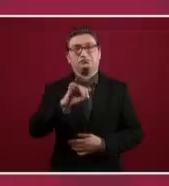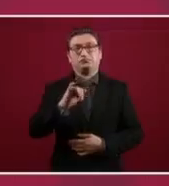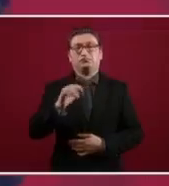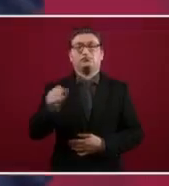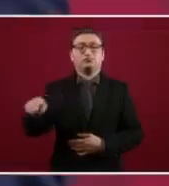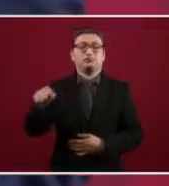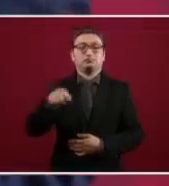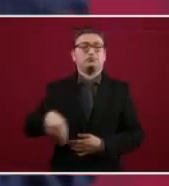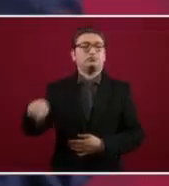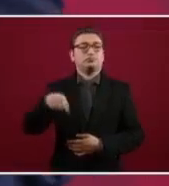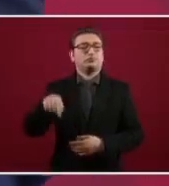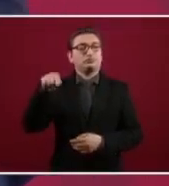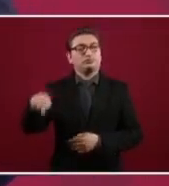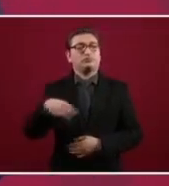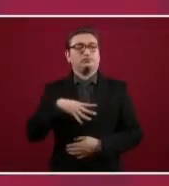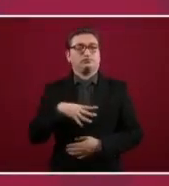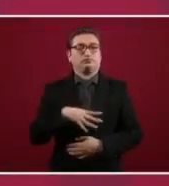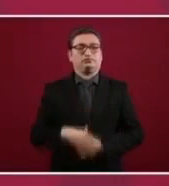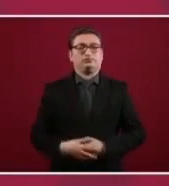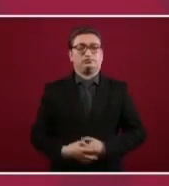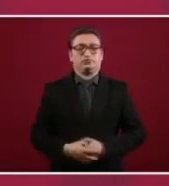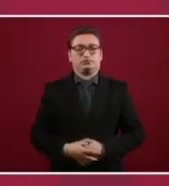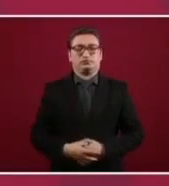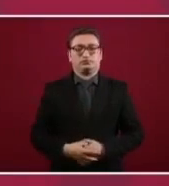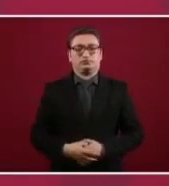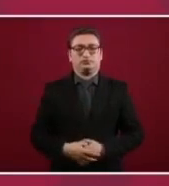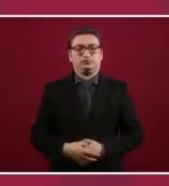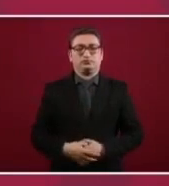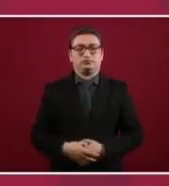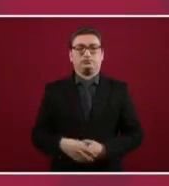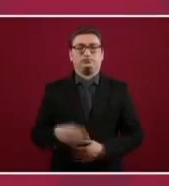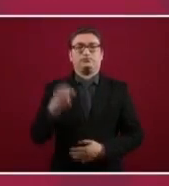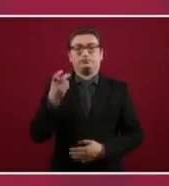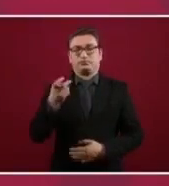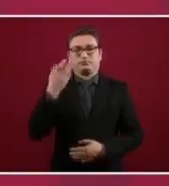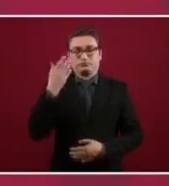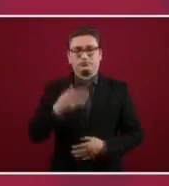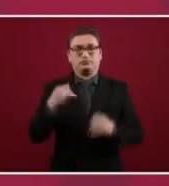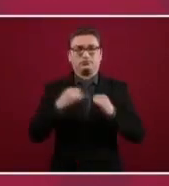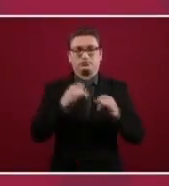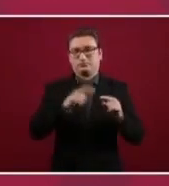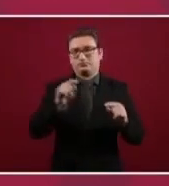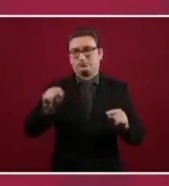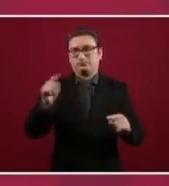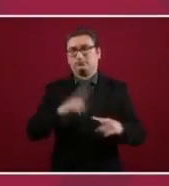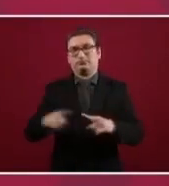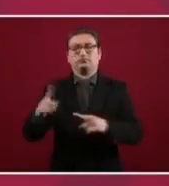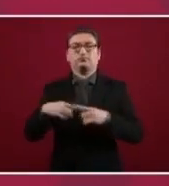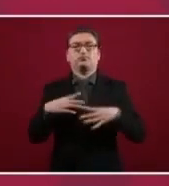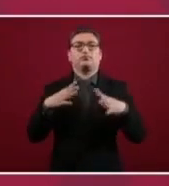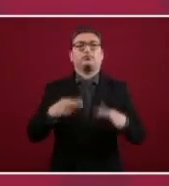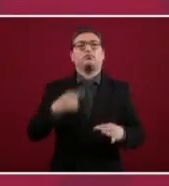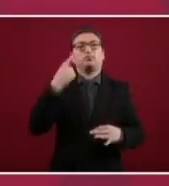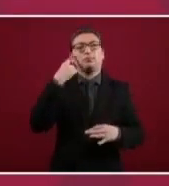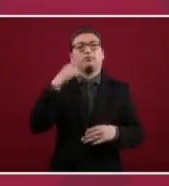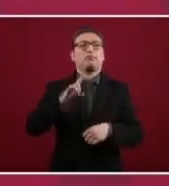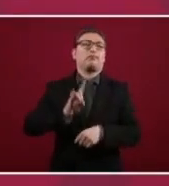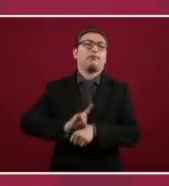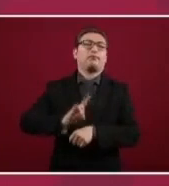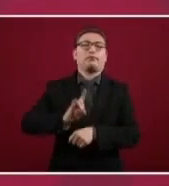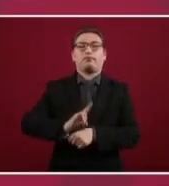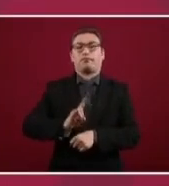ahí son de todos estos organismos que se crearon para simular